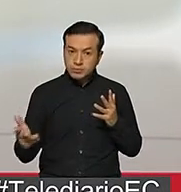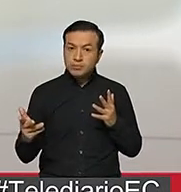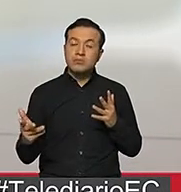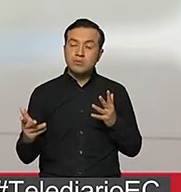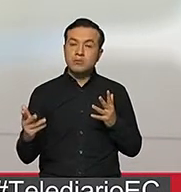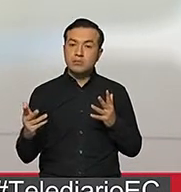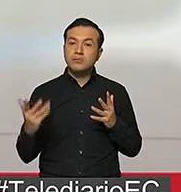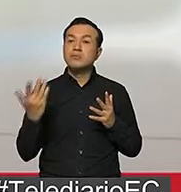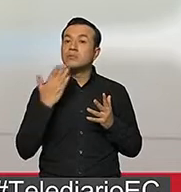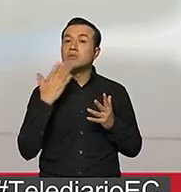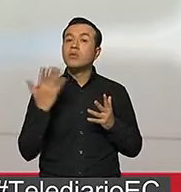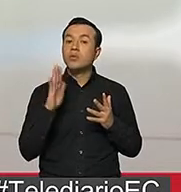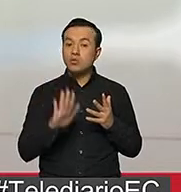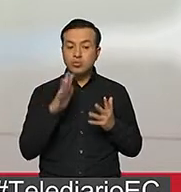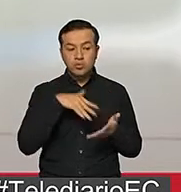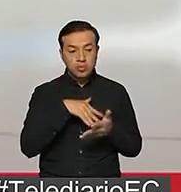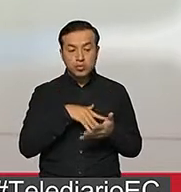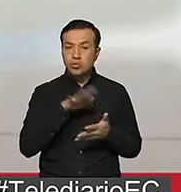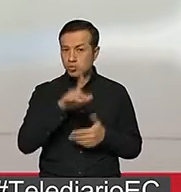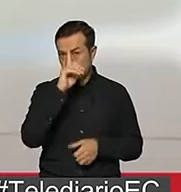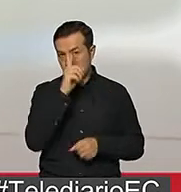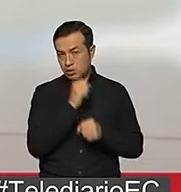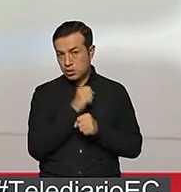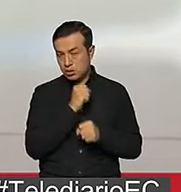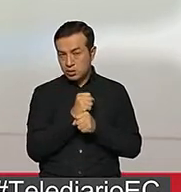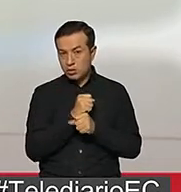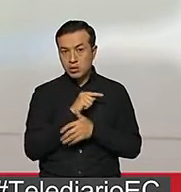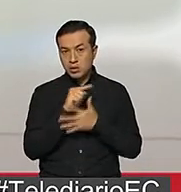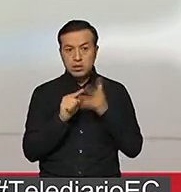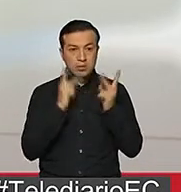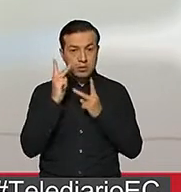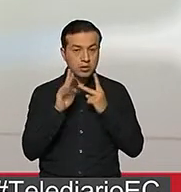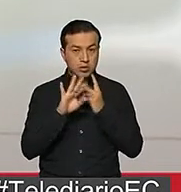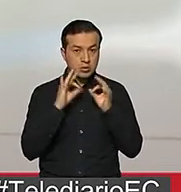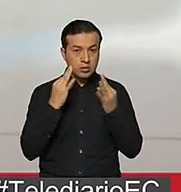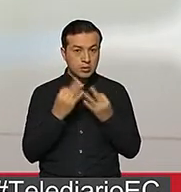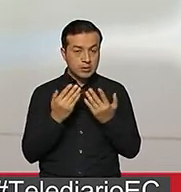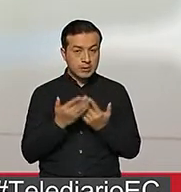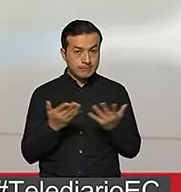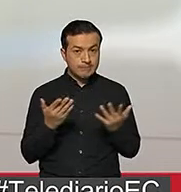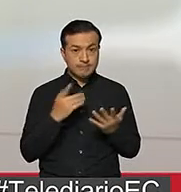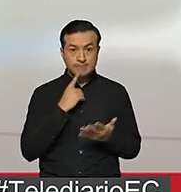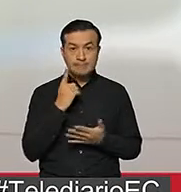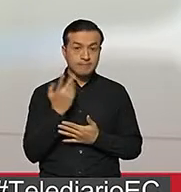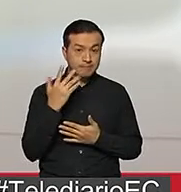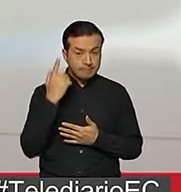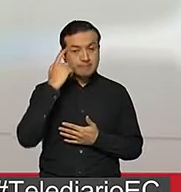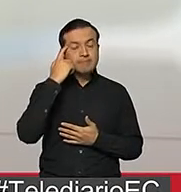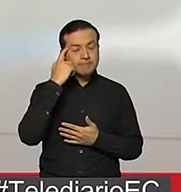llega a los estudios al trabajo y a visitar a sus familiares es por eso que